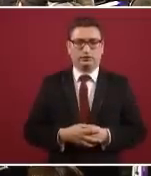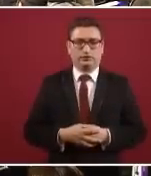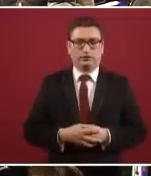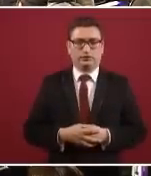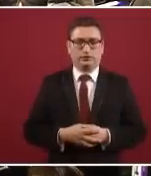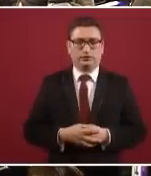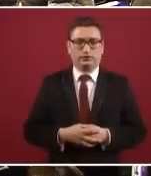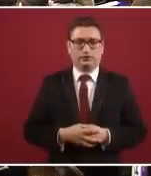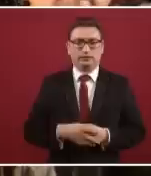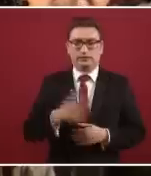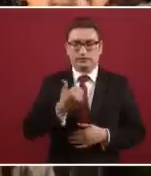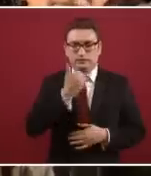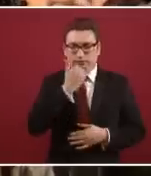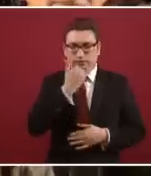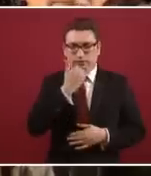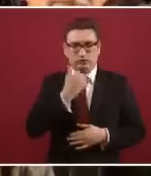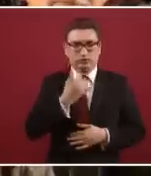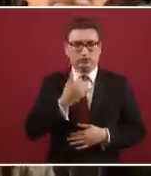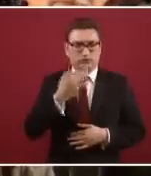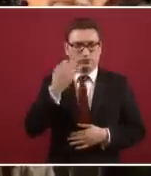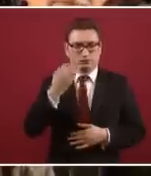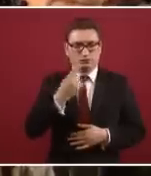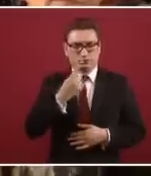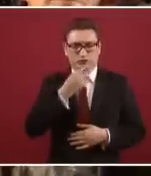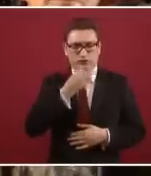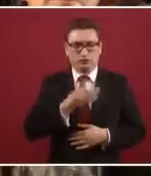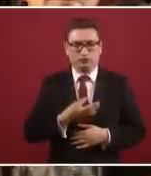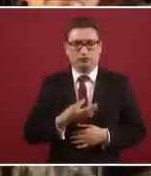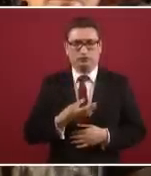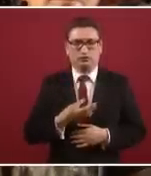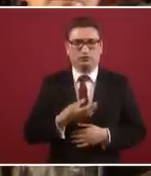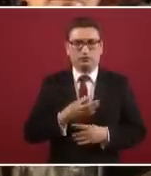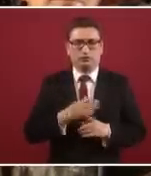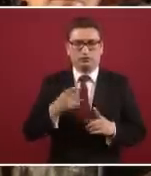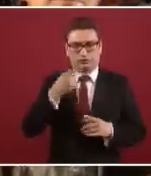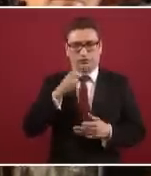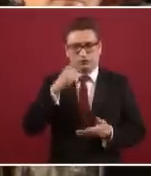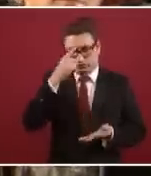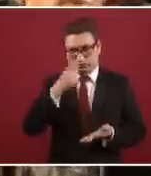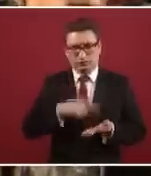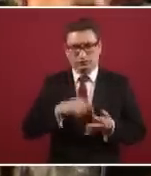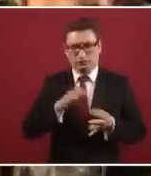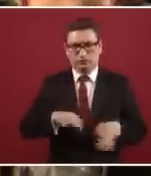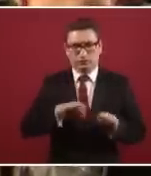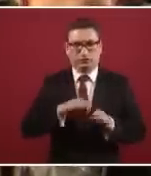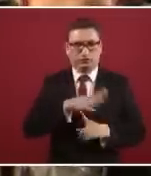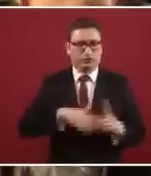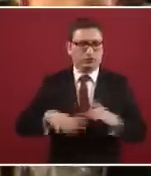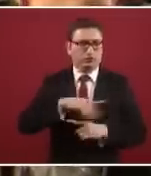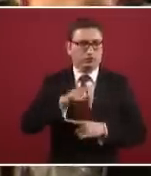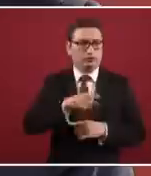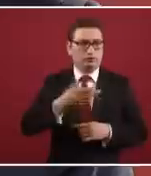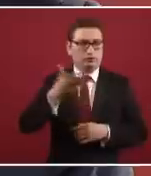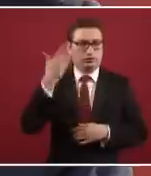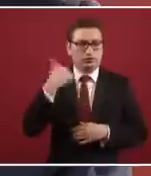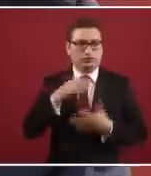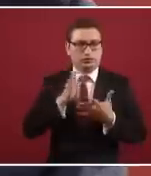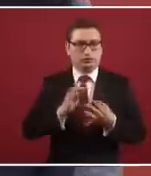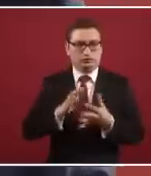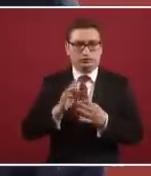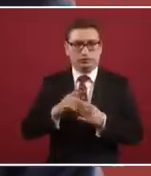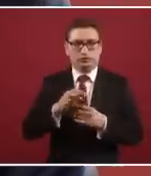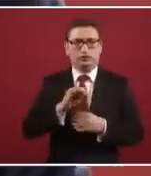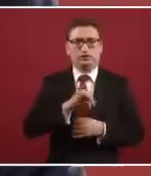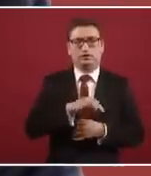Ofrezco una disculpa porque me va a tardar como minuto y medio, pero creo que es básico el contexto. Usted ha dicho que hay vacantes en el